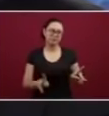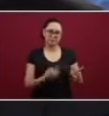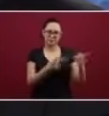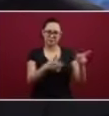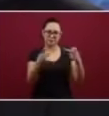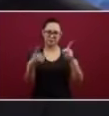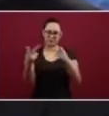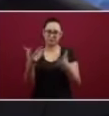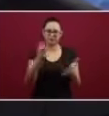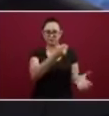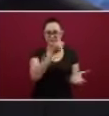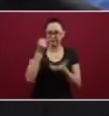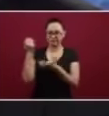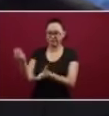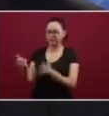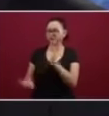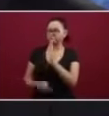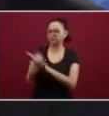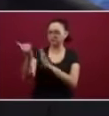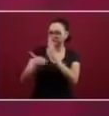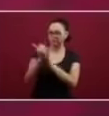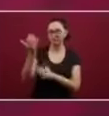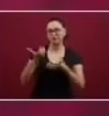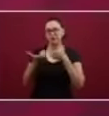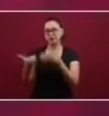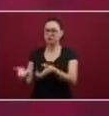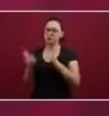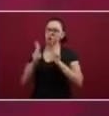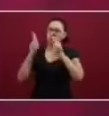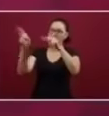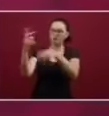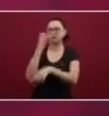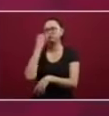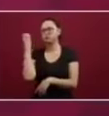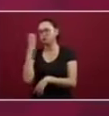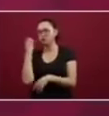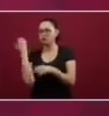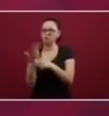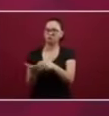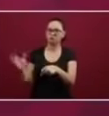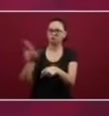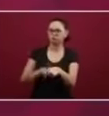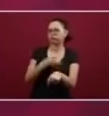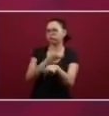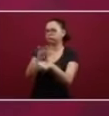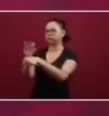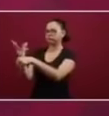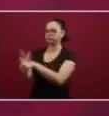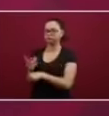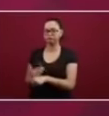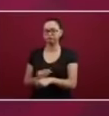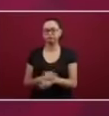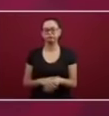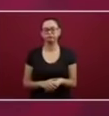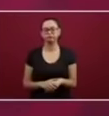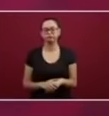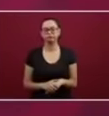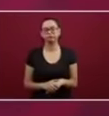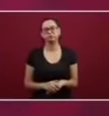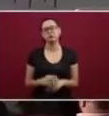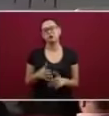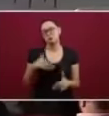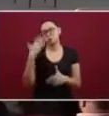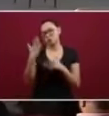manera, esta sería como una primera fase en la cual ya entraría la operación del Instituto para Devolverle al Pueblo lo Robado.